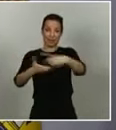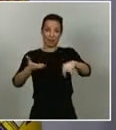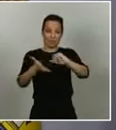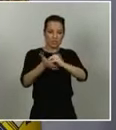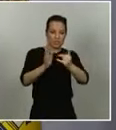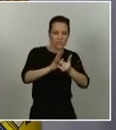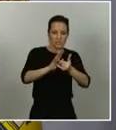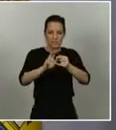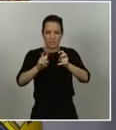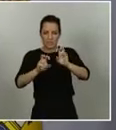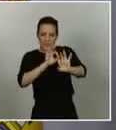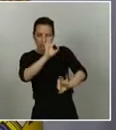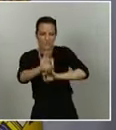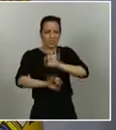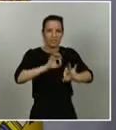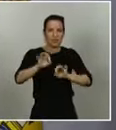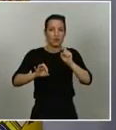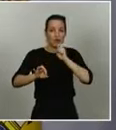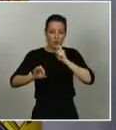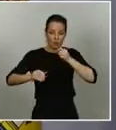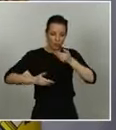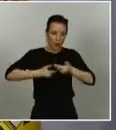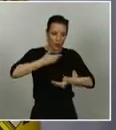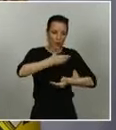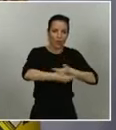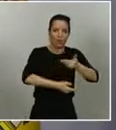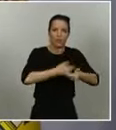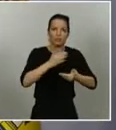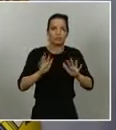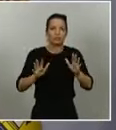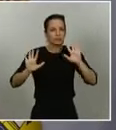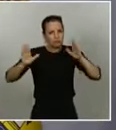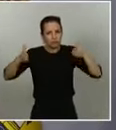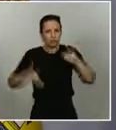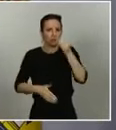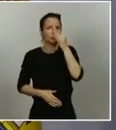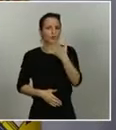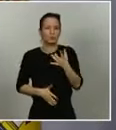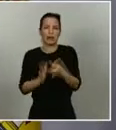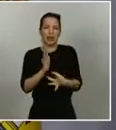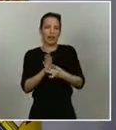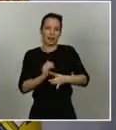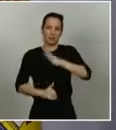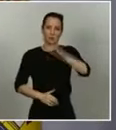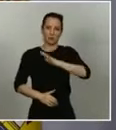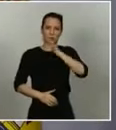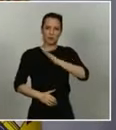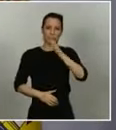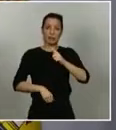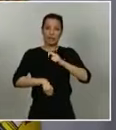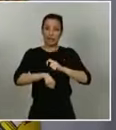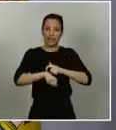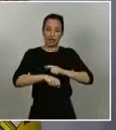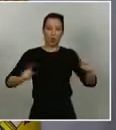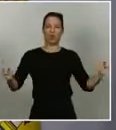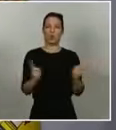que ha realizado todo este proceso con una excelente dedicación, una calidad extraordinaria y ha respondido en un tiempo récord a una exigencia